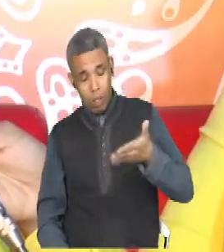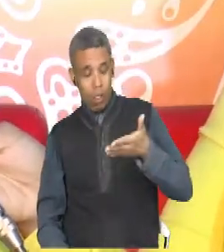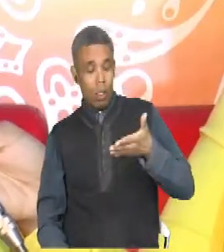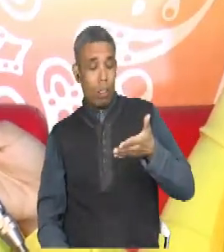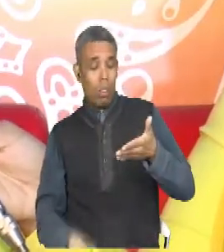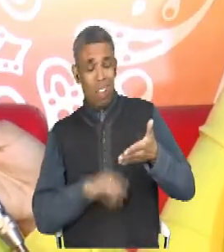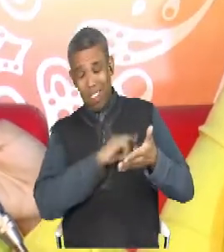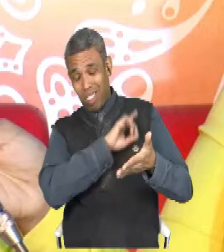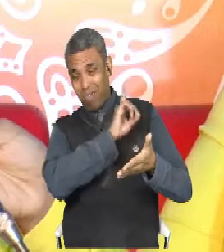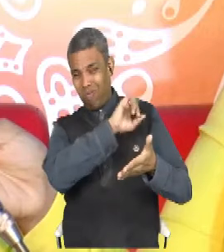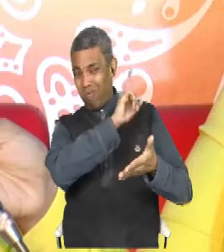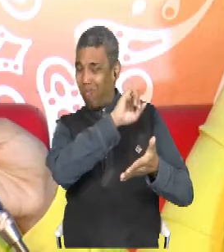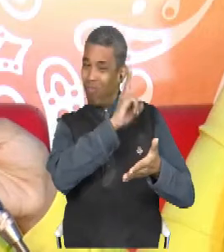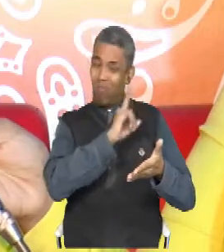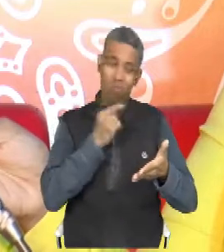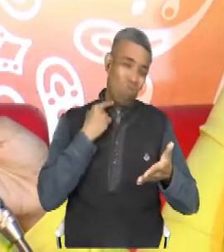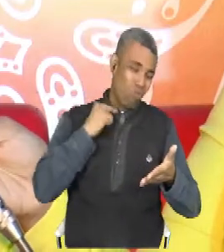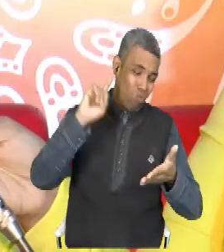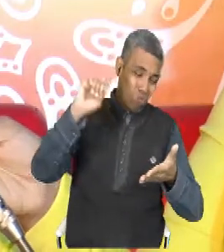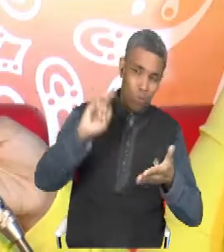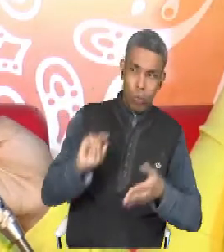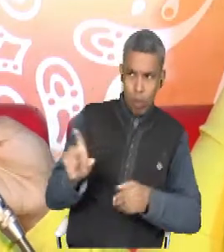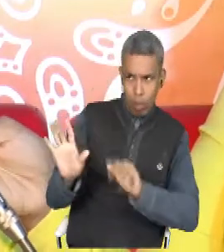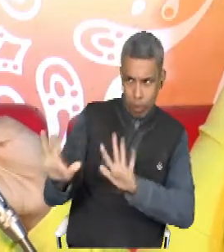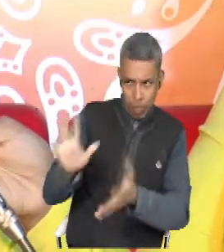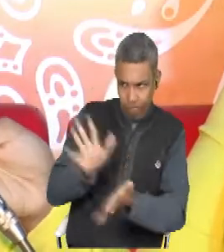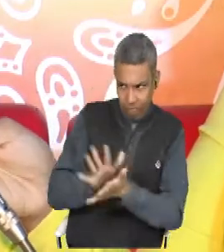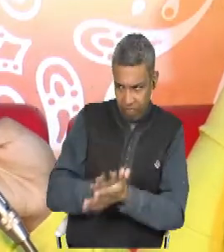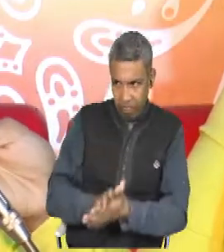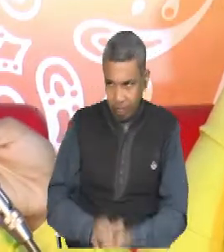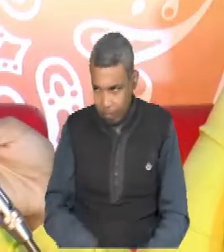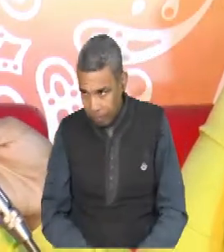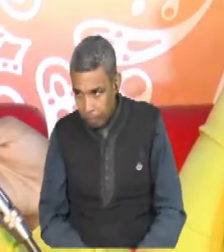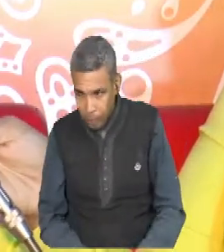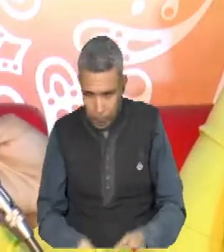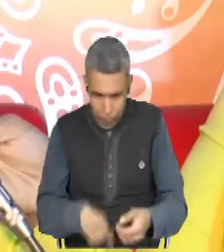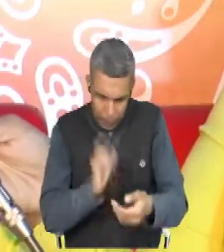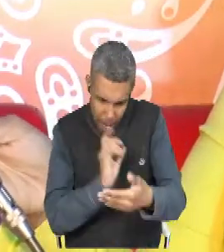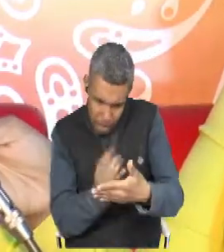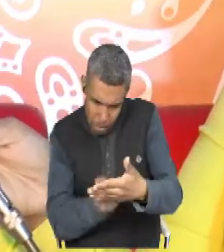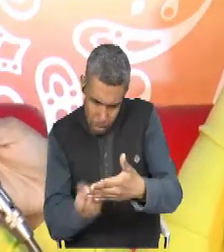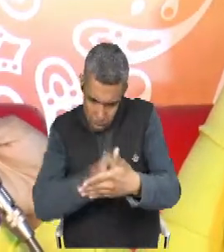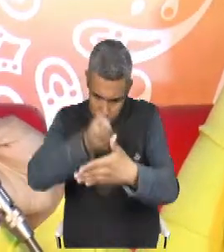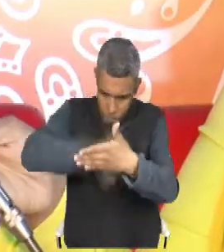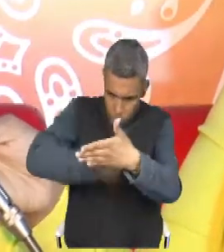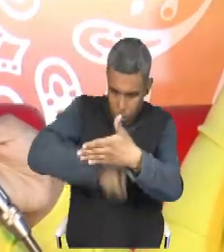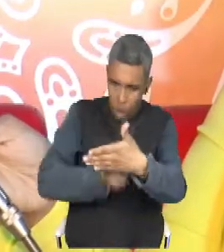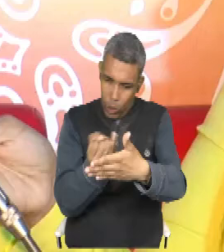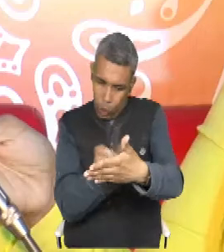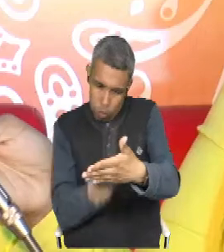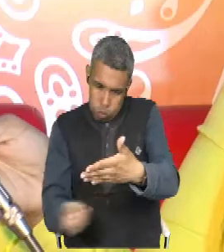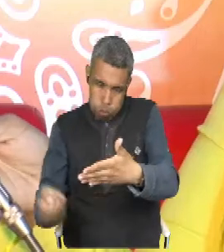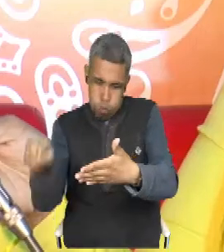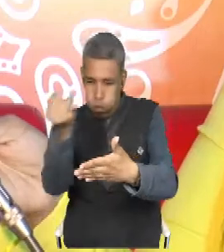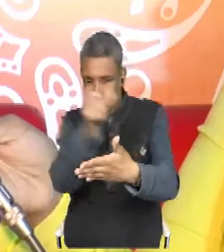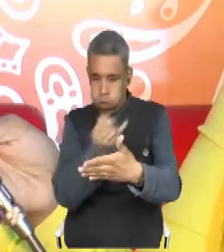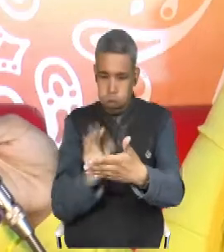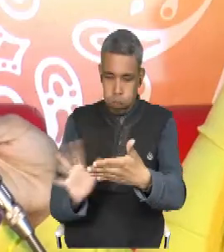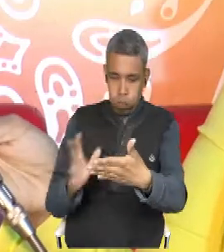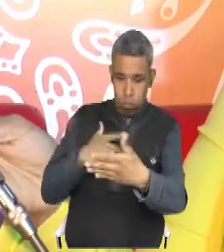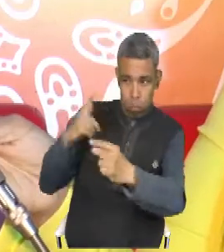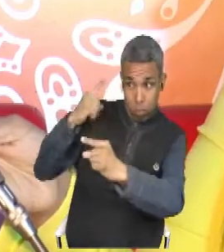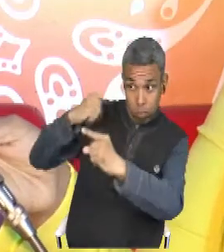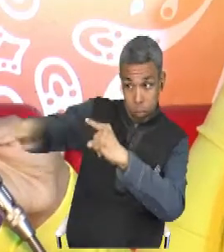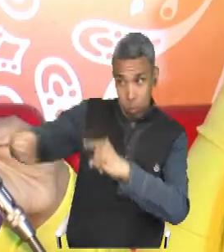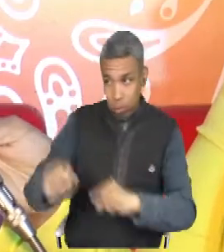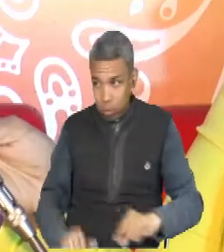gusto, hasta que el cliente no sienta que es la pieza que realmente quiere que salga al aire, no vamos a pautar las piezas